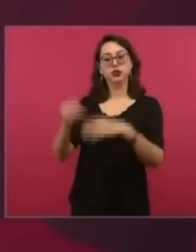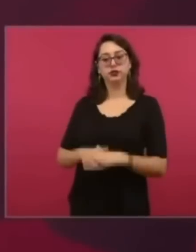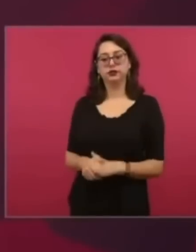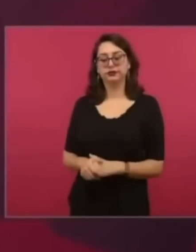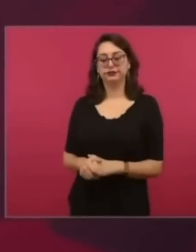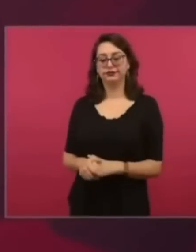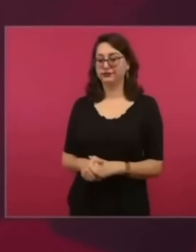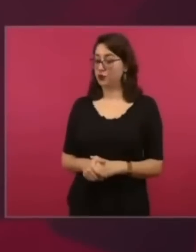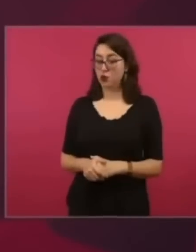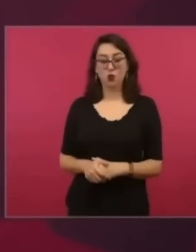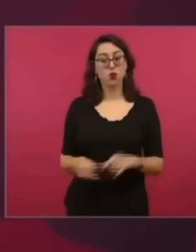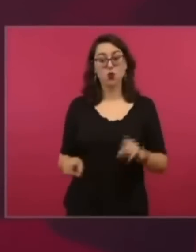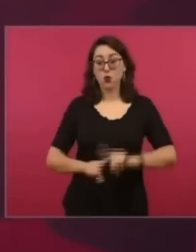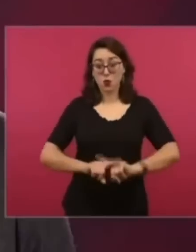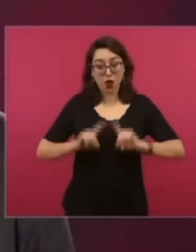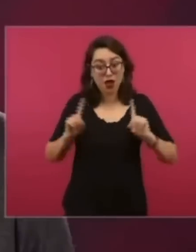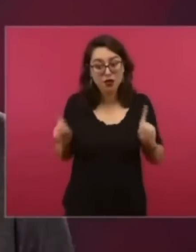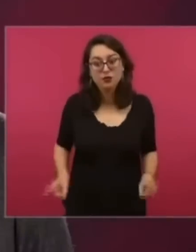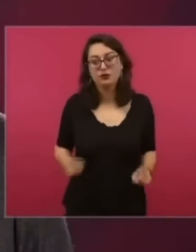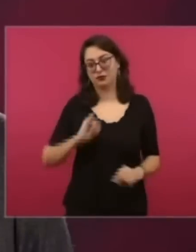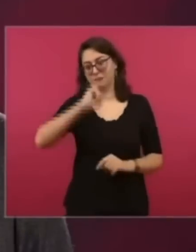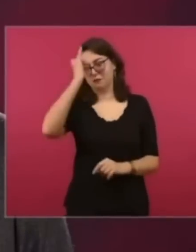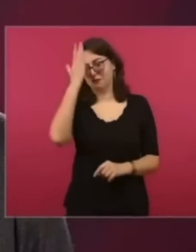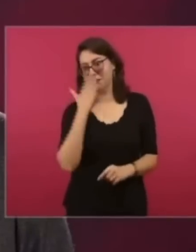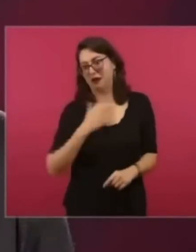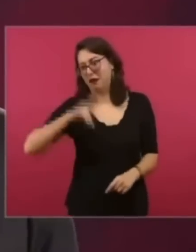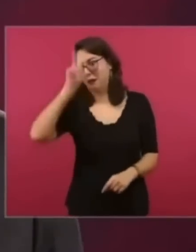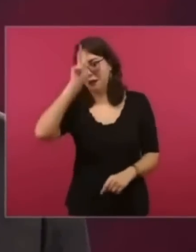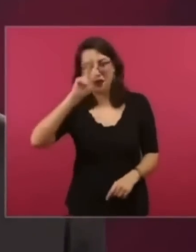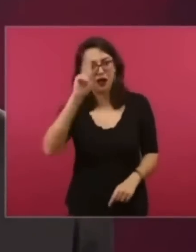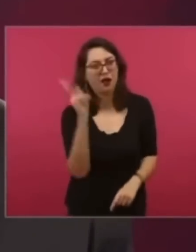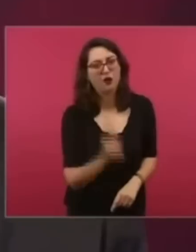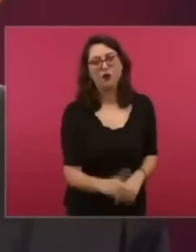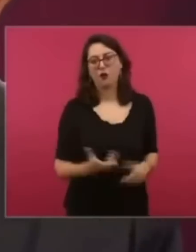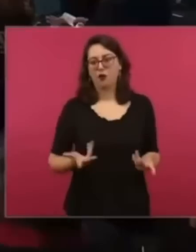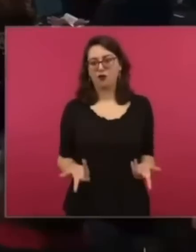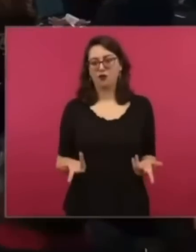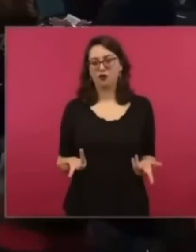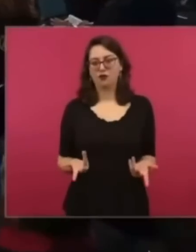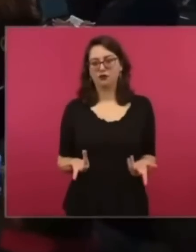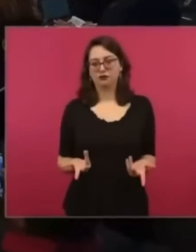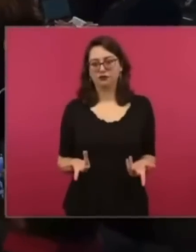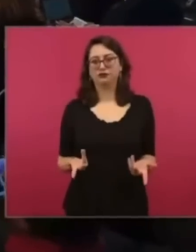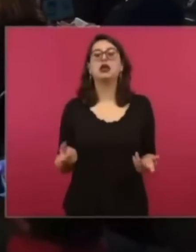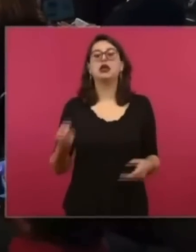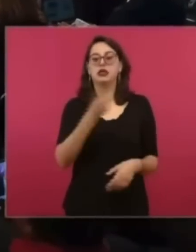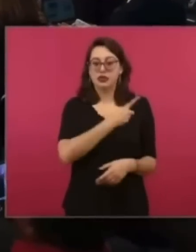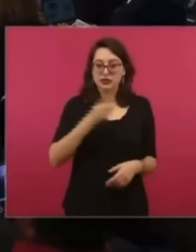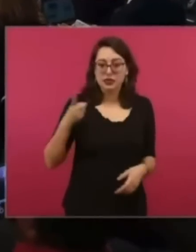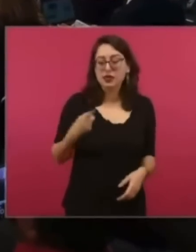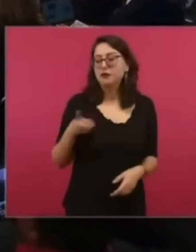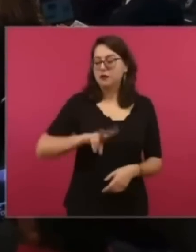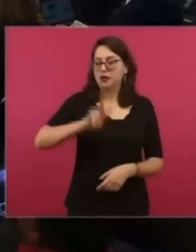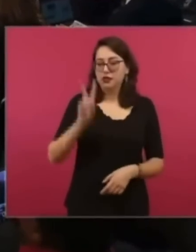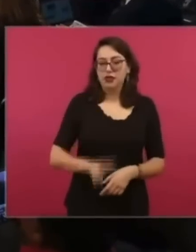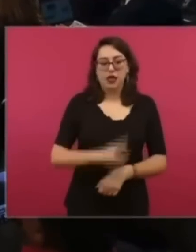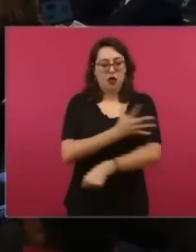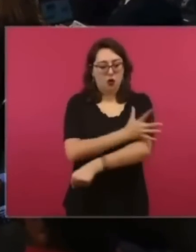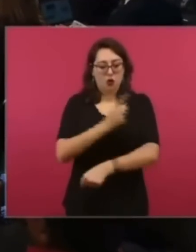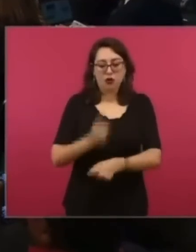dijo sí se ha avanzado si se ha avanzado es por la colaboración precisamente de Marina